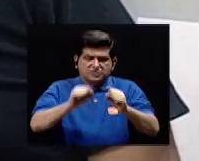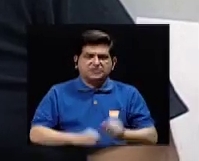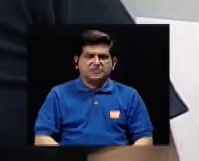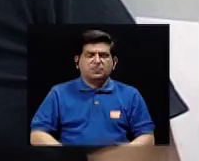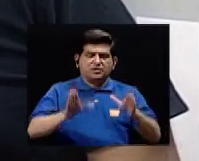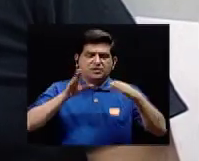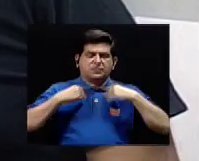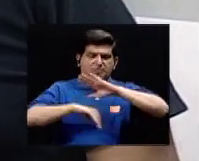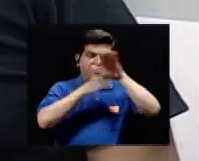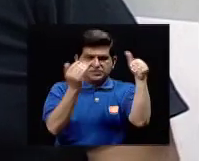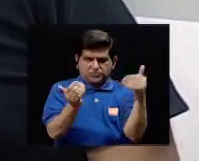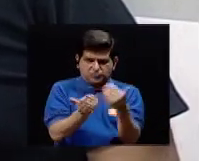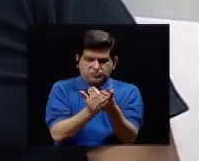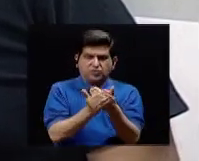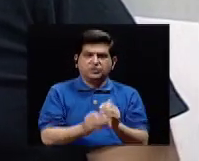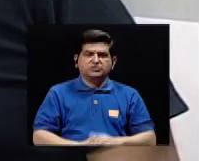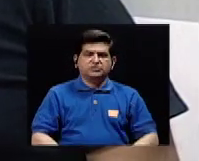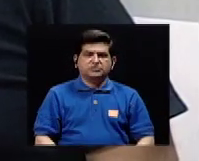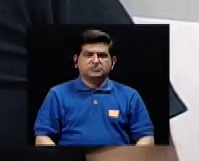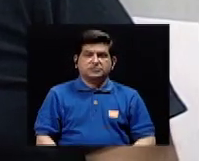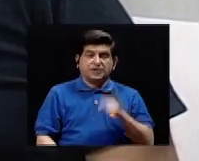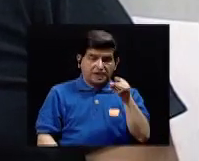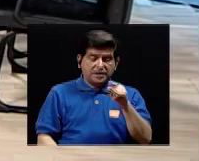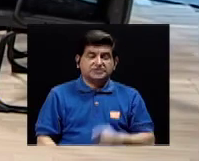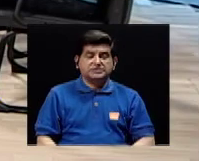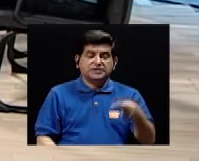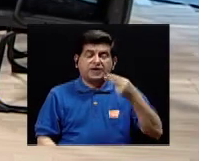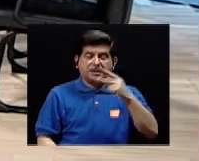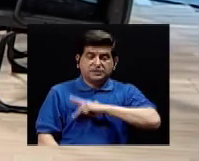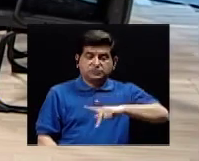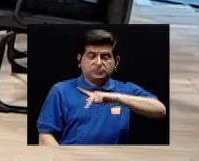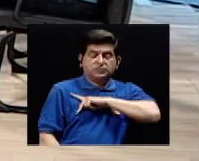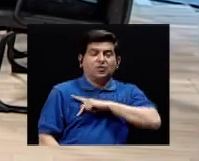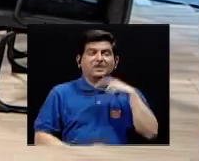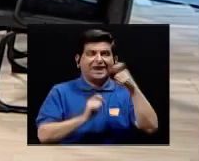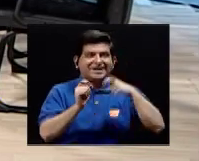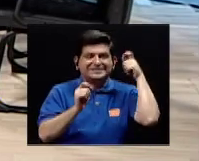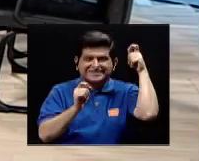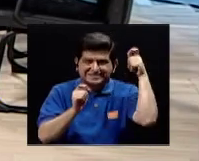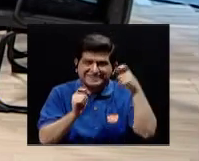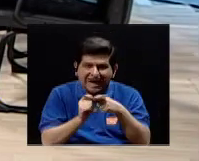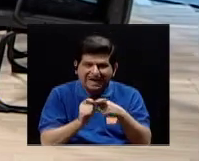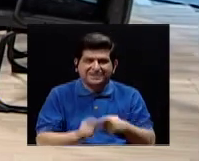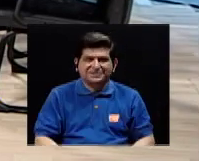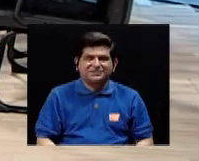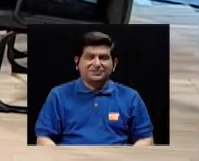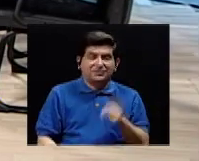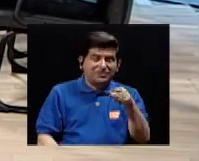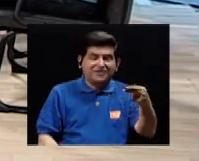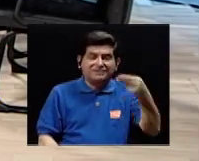ser apropiado por todos y todas para la historia personal. Porque es justamente